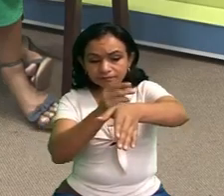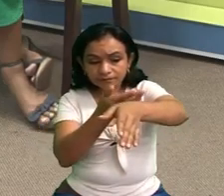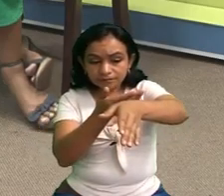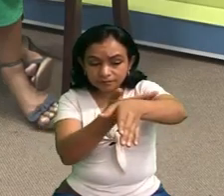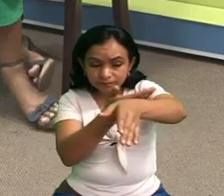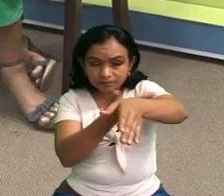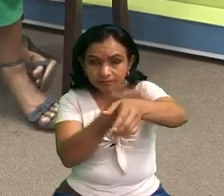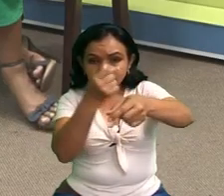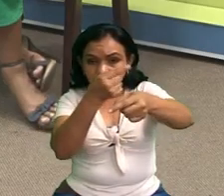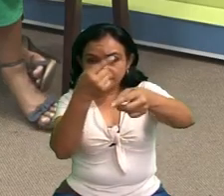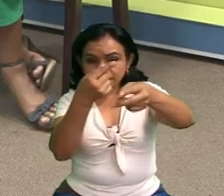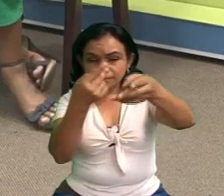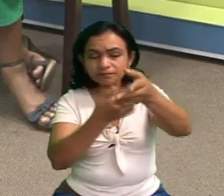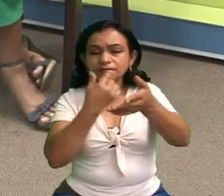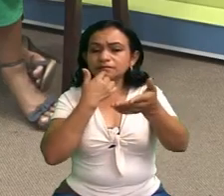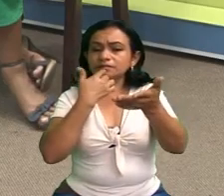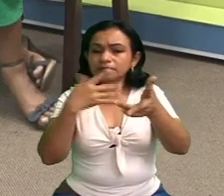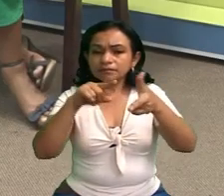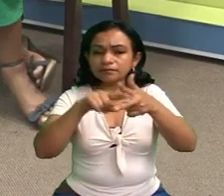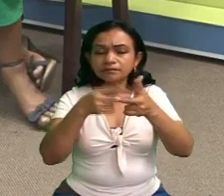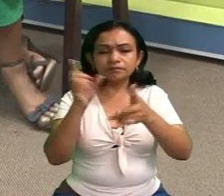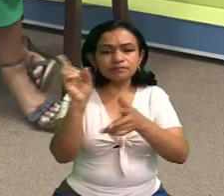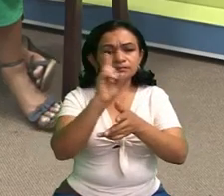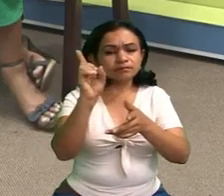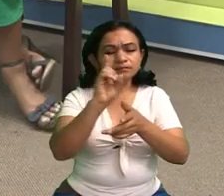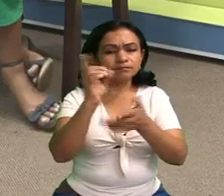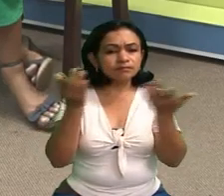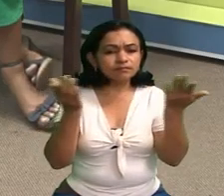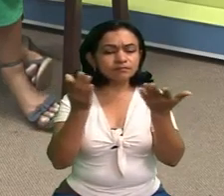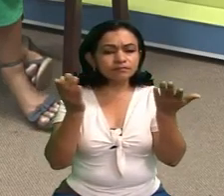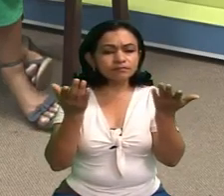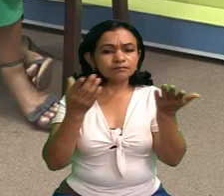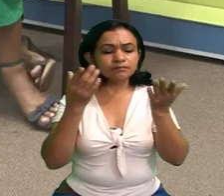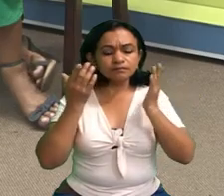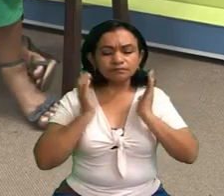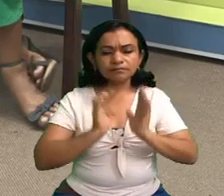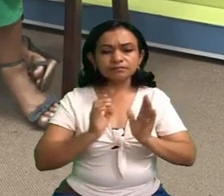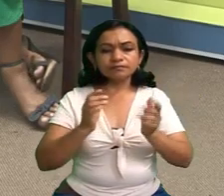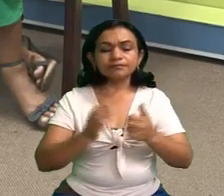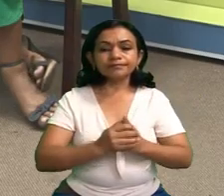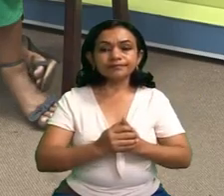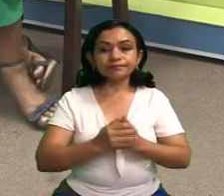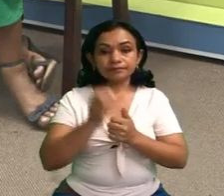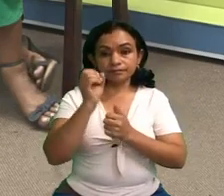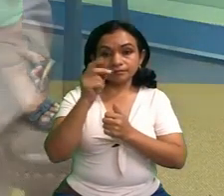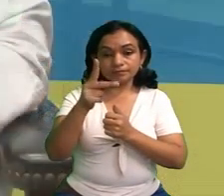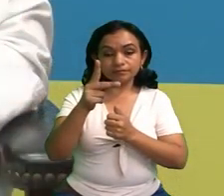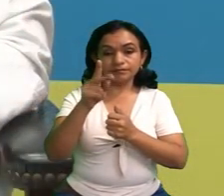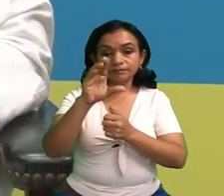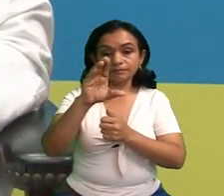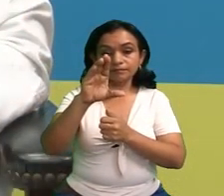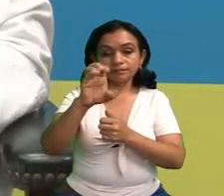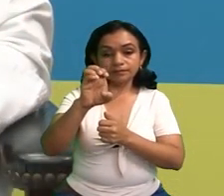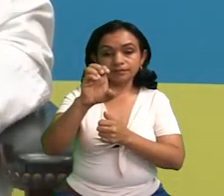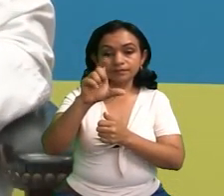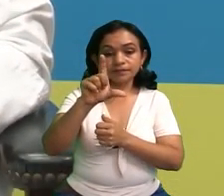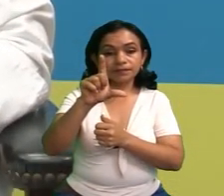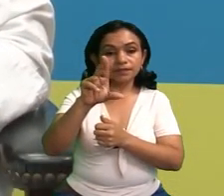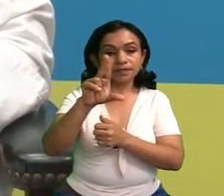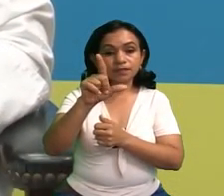quiero que me diga por qué se origina y de dónde, de dónde de nuestra piel se origina. Ok, la celulitis es un problema